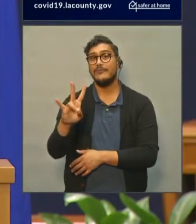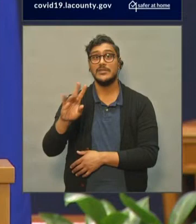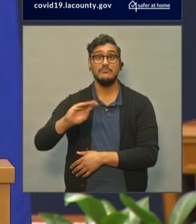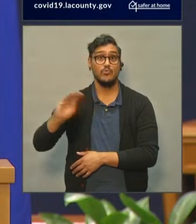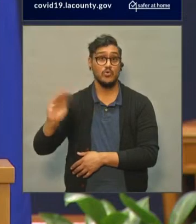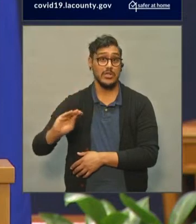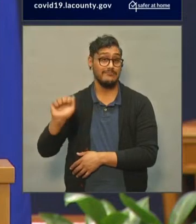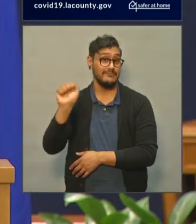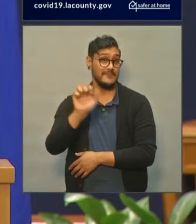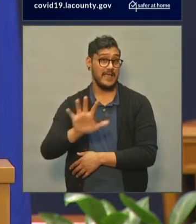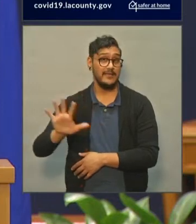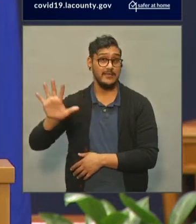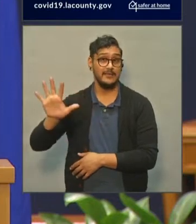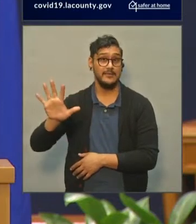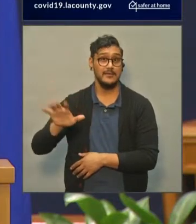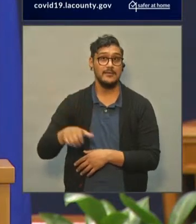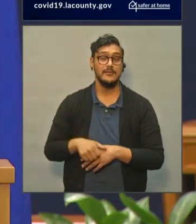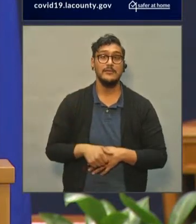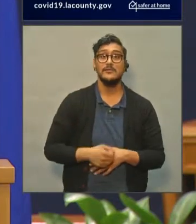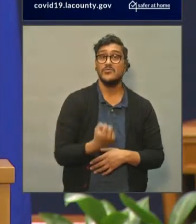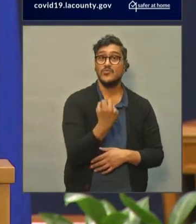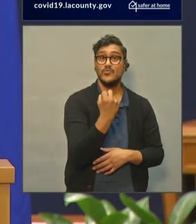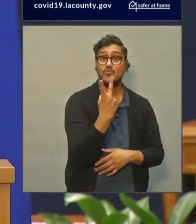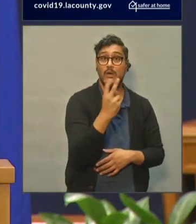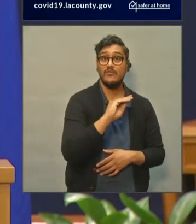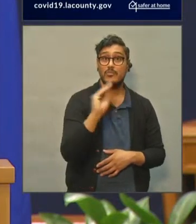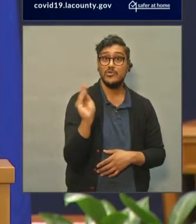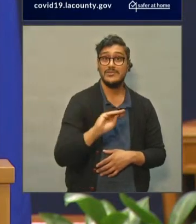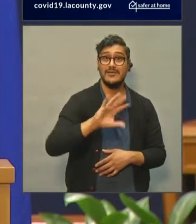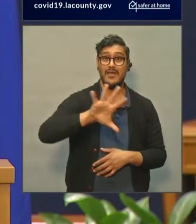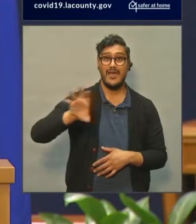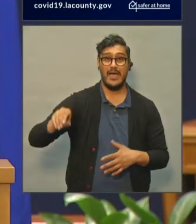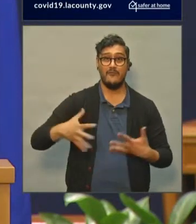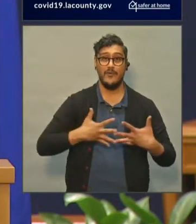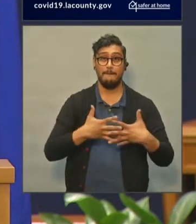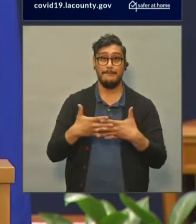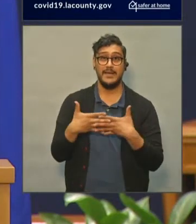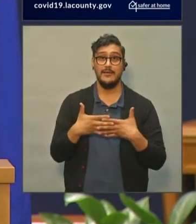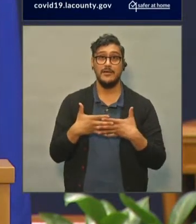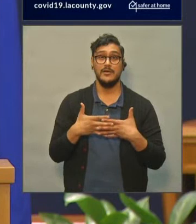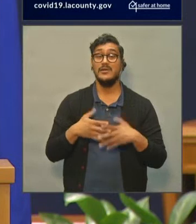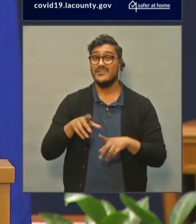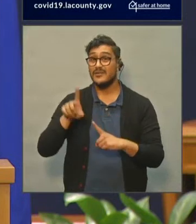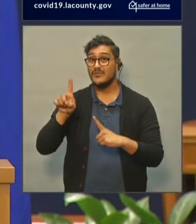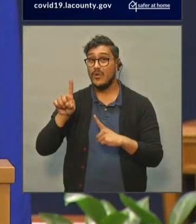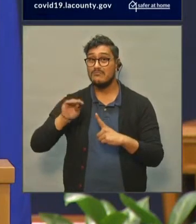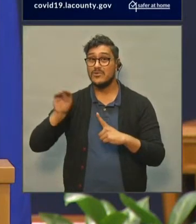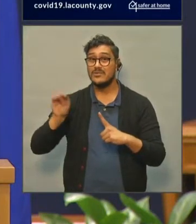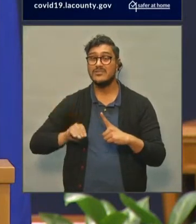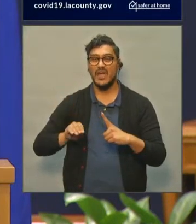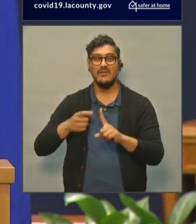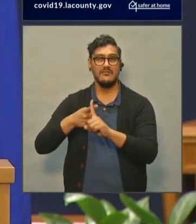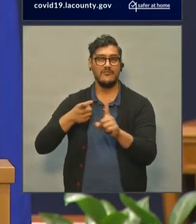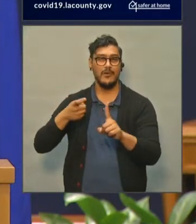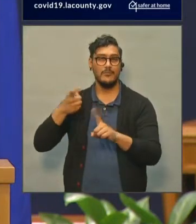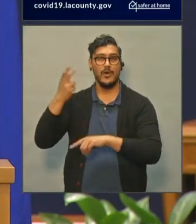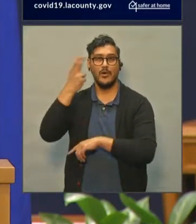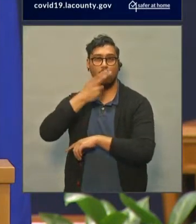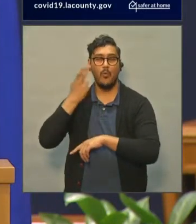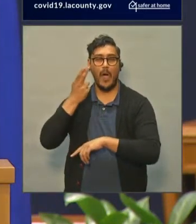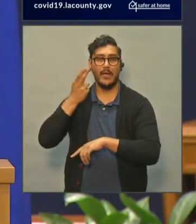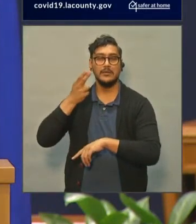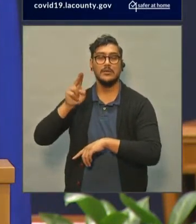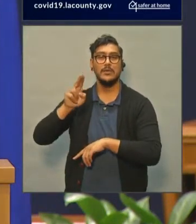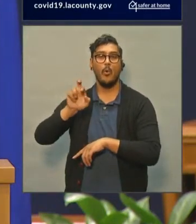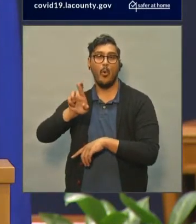17% son asiáticas, 12% son afroamericanas, 1% son nativas de Hawái o de